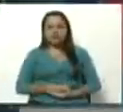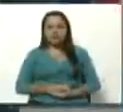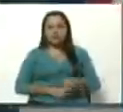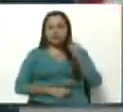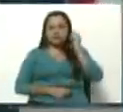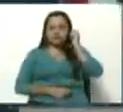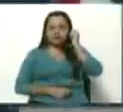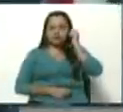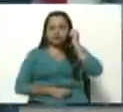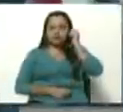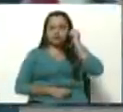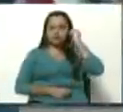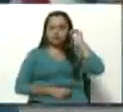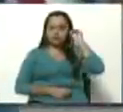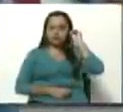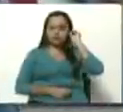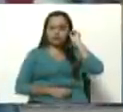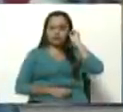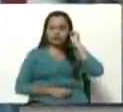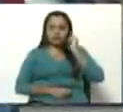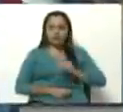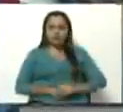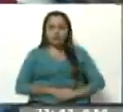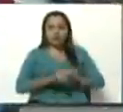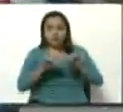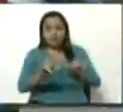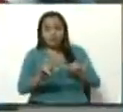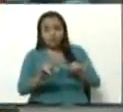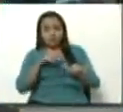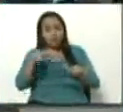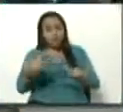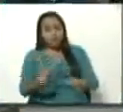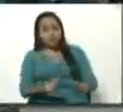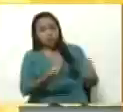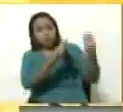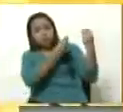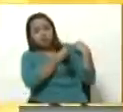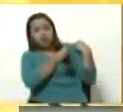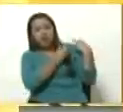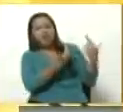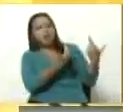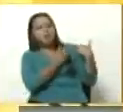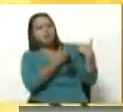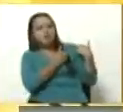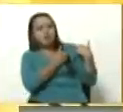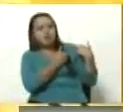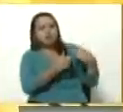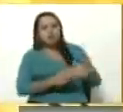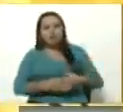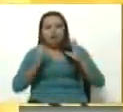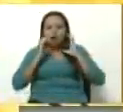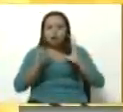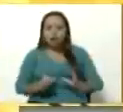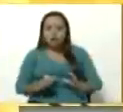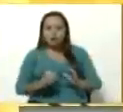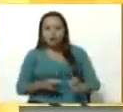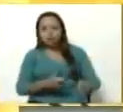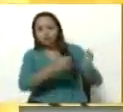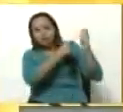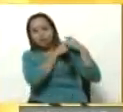eso, cuando cargamos sobre nuestros hombros, cuando cargamos sobre nuestro cuerpo la